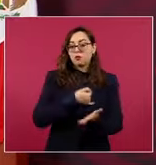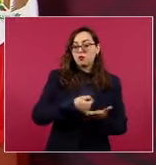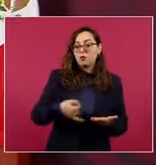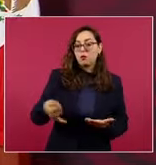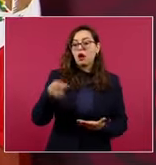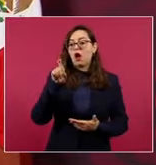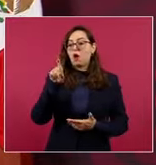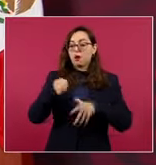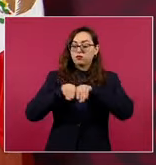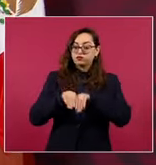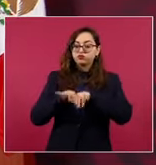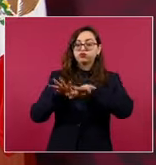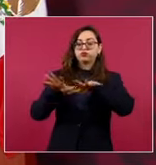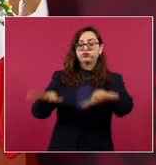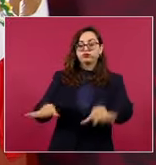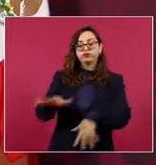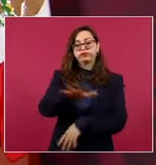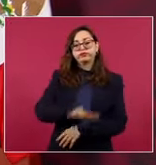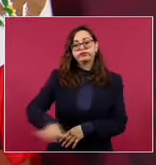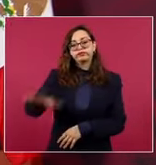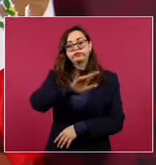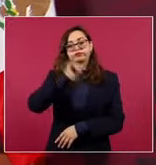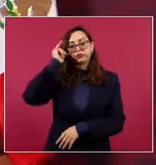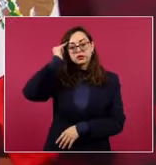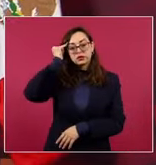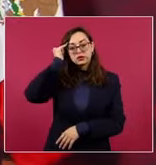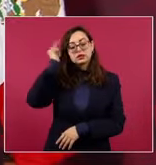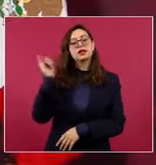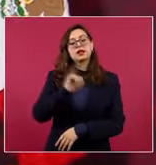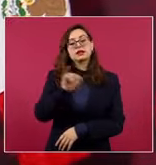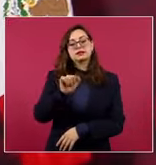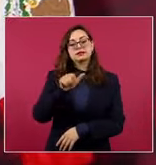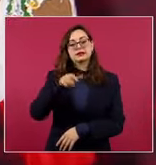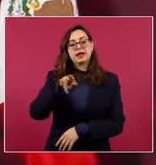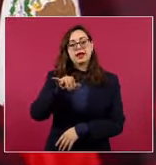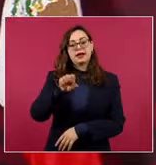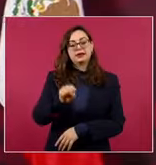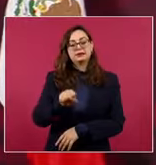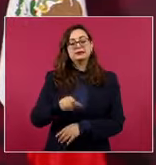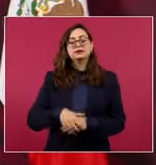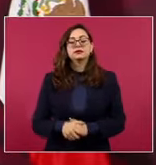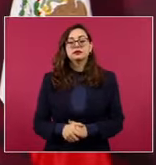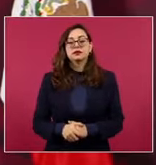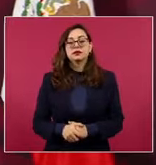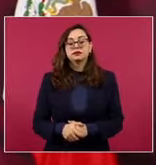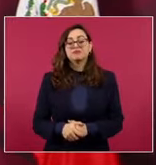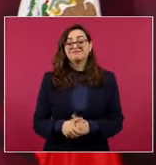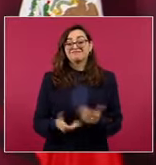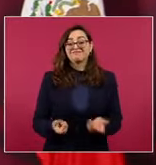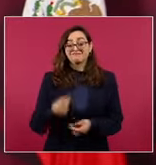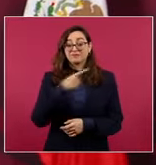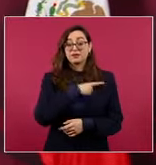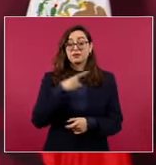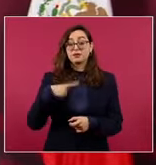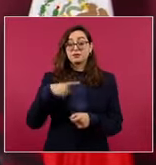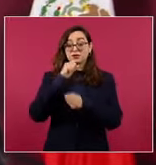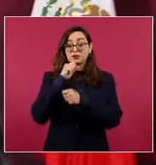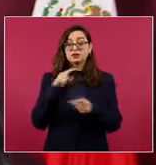yaquis. Tenemos que ir a ver cómo quedó